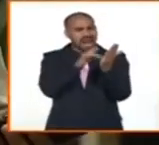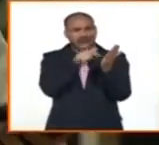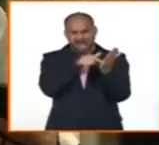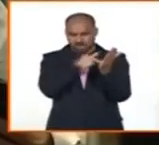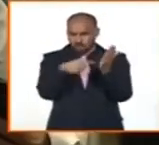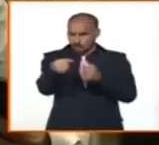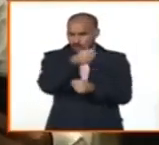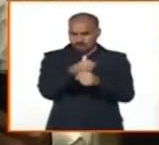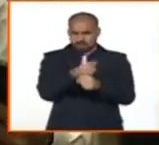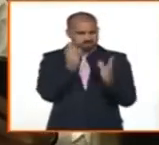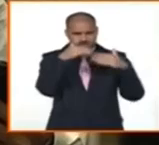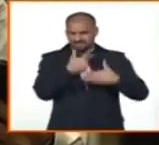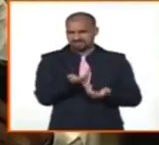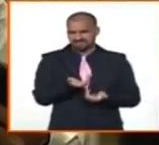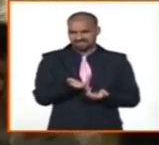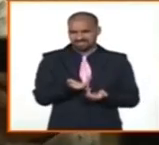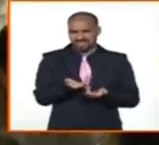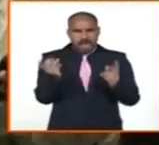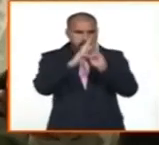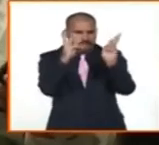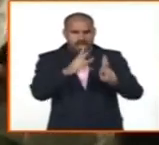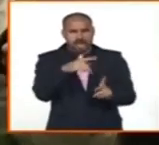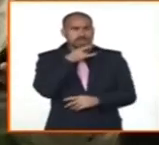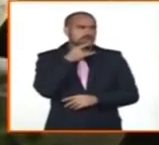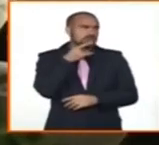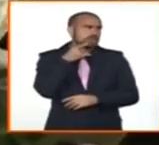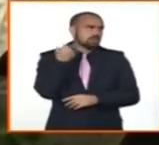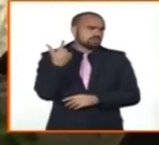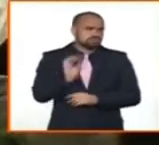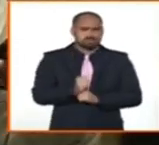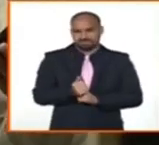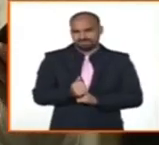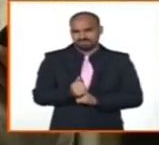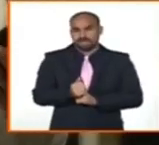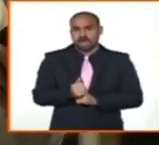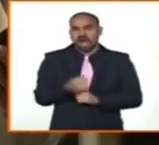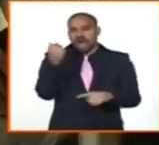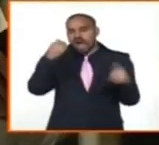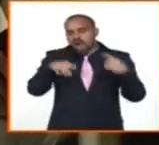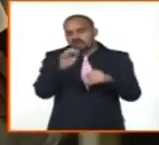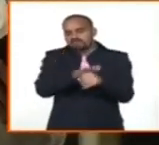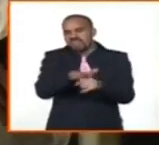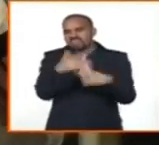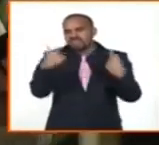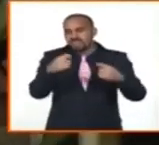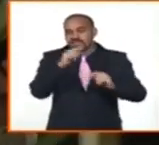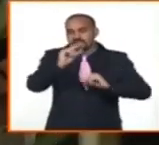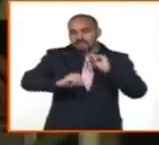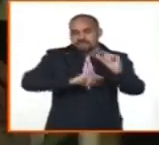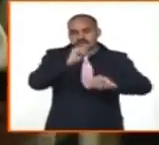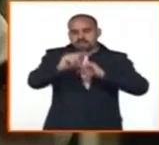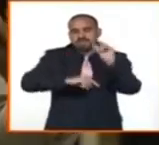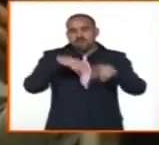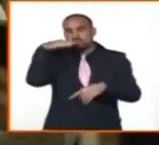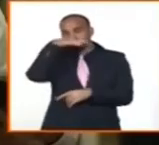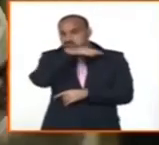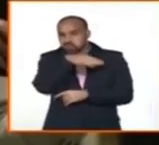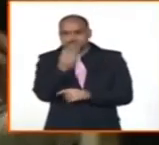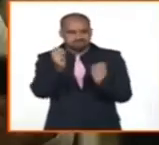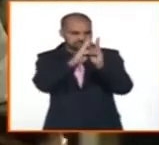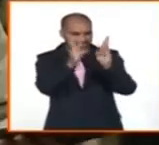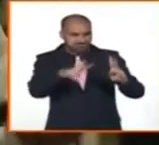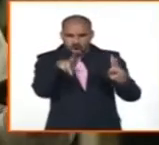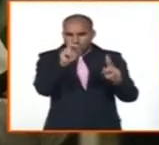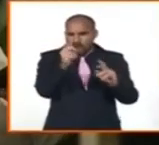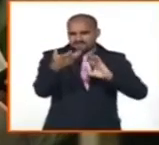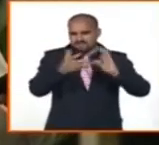realidad. Es decir, habría que construir algo pensado ya en esto que está pasando y en lo que está por venir, no en la nostalgia, lo que fue